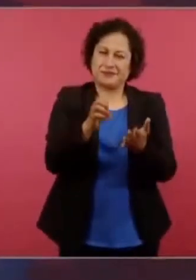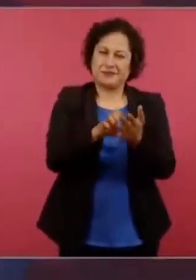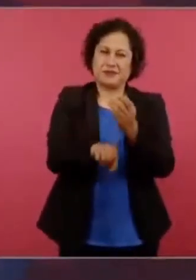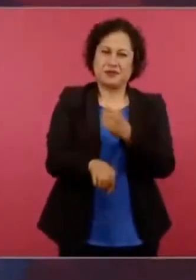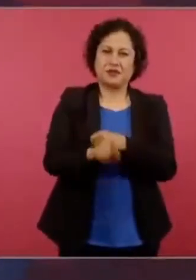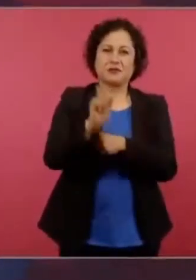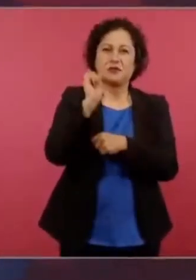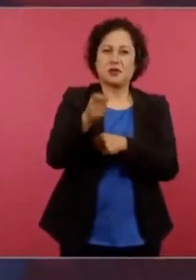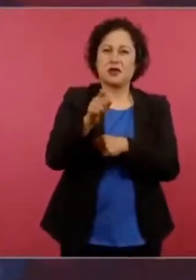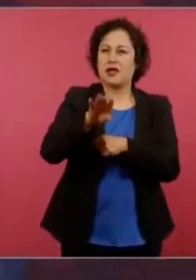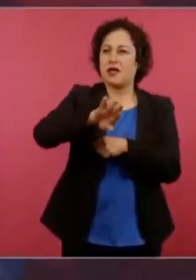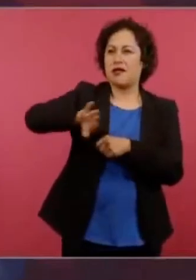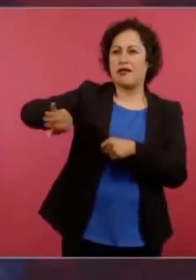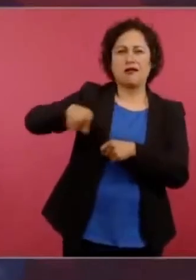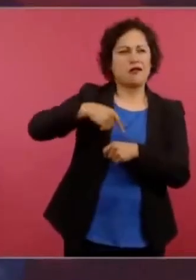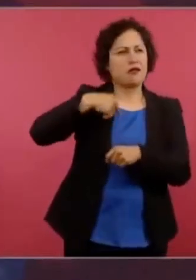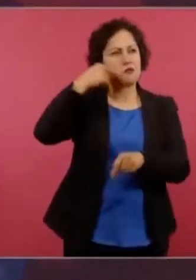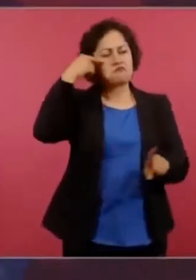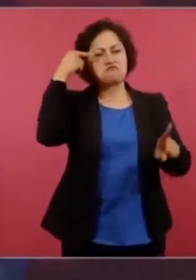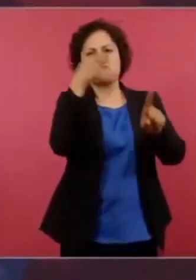por los ideales,